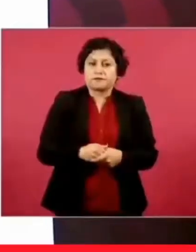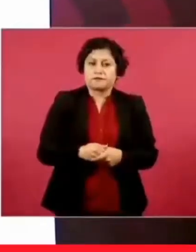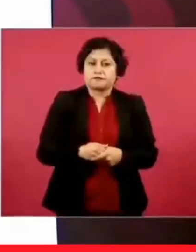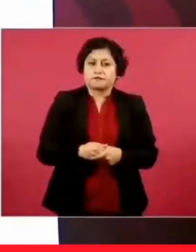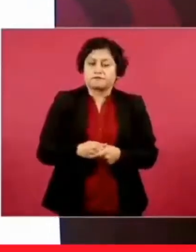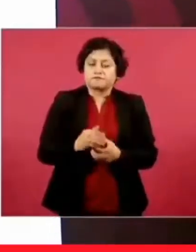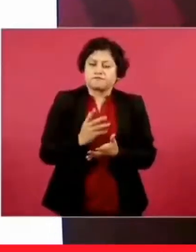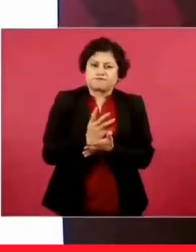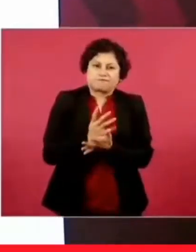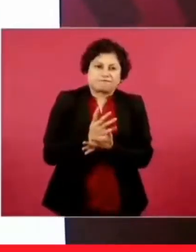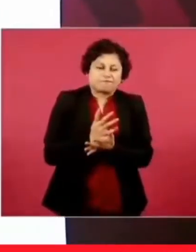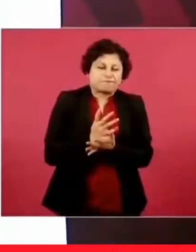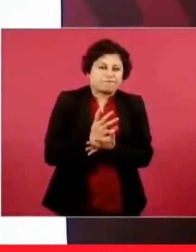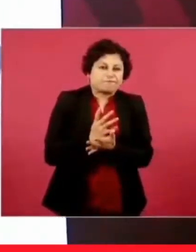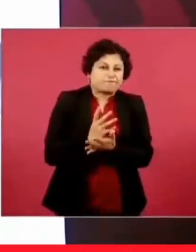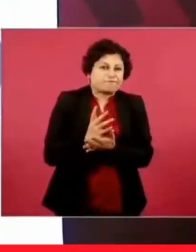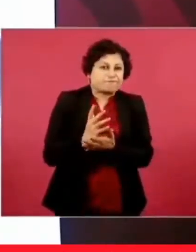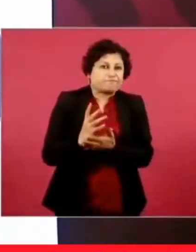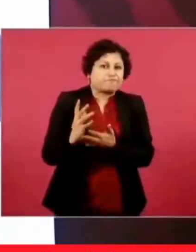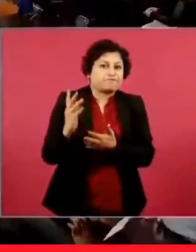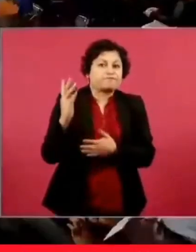que